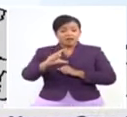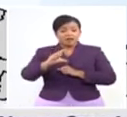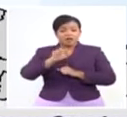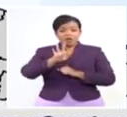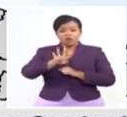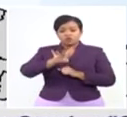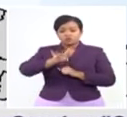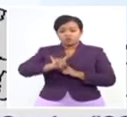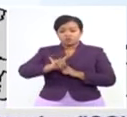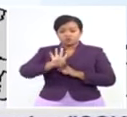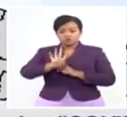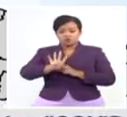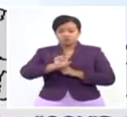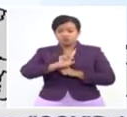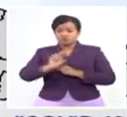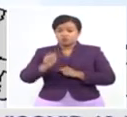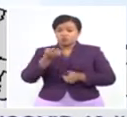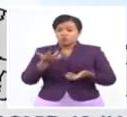494, Cienfuegos